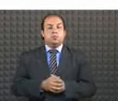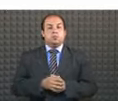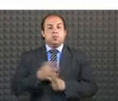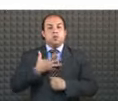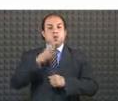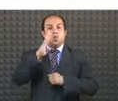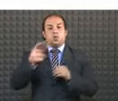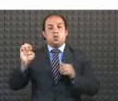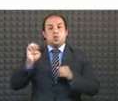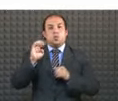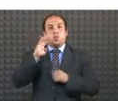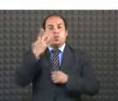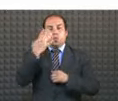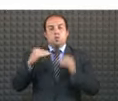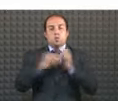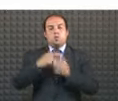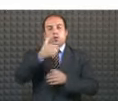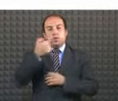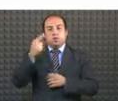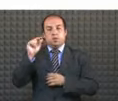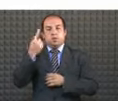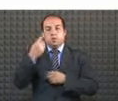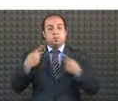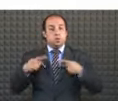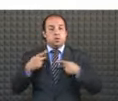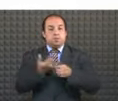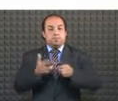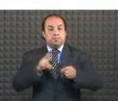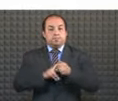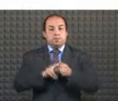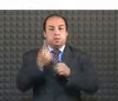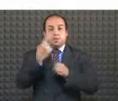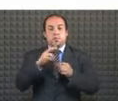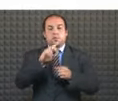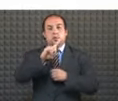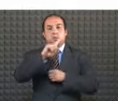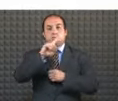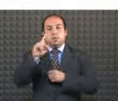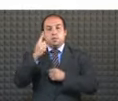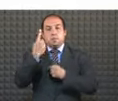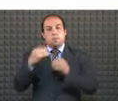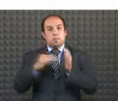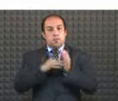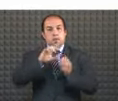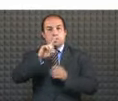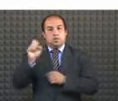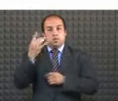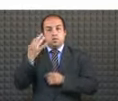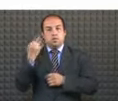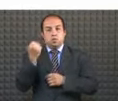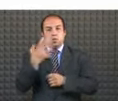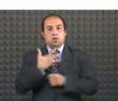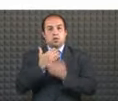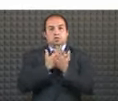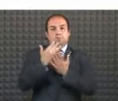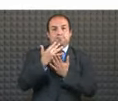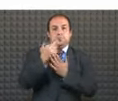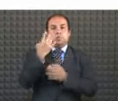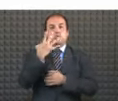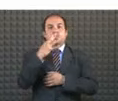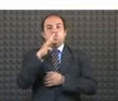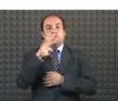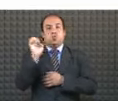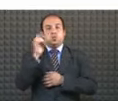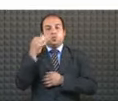personas hospitalizadas, de las cuales 1.159 requieren ventilación mecánica. Es un incremento de 457